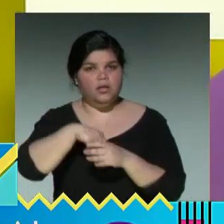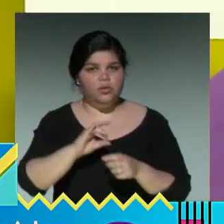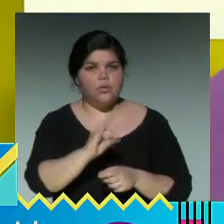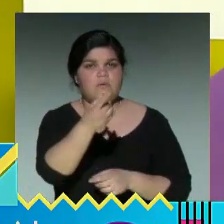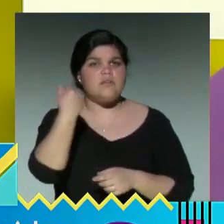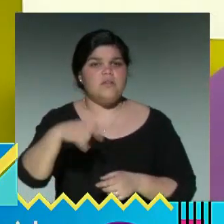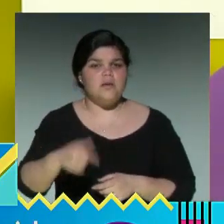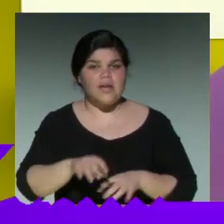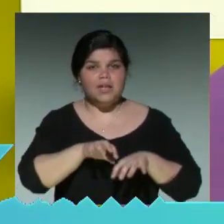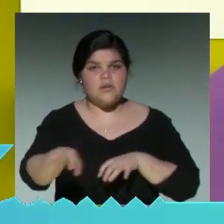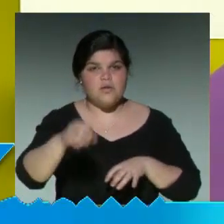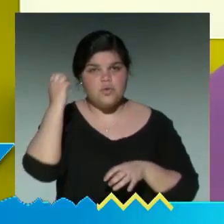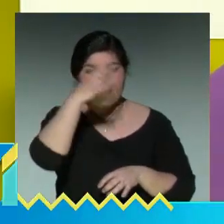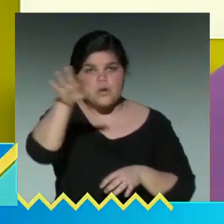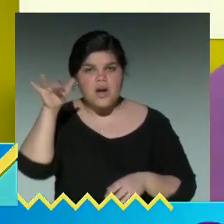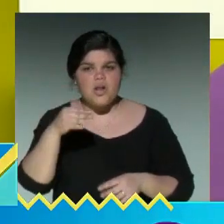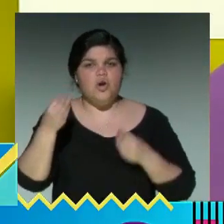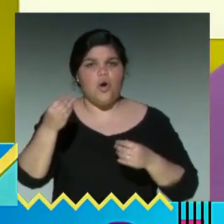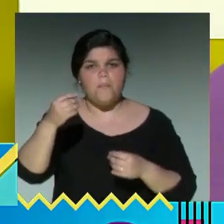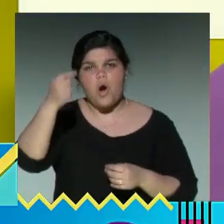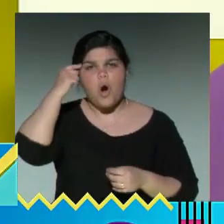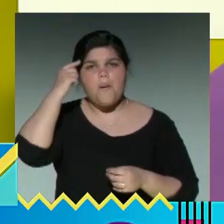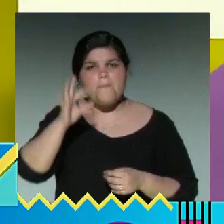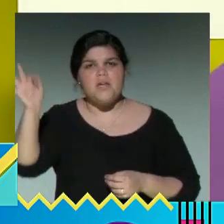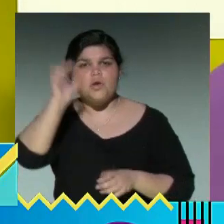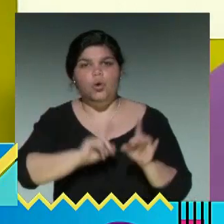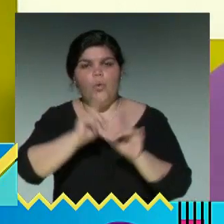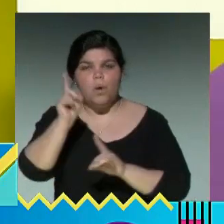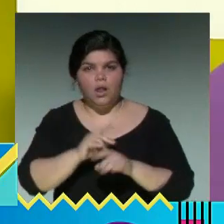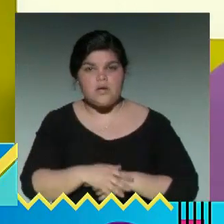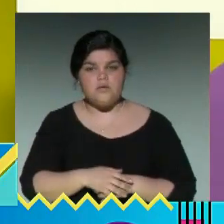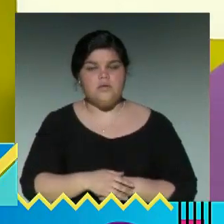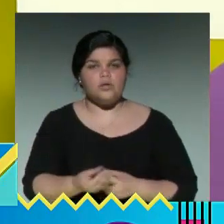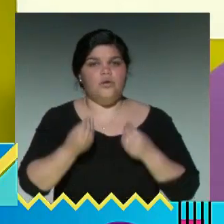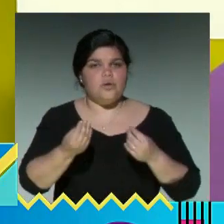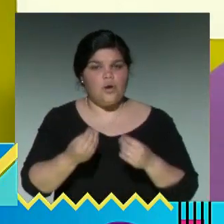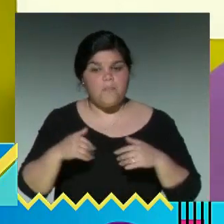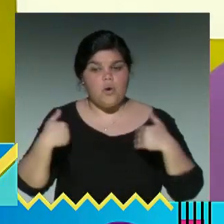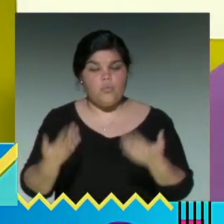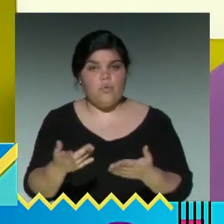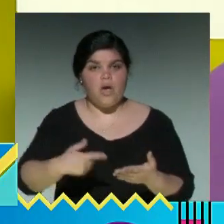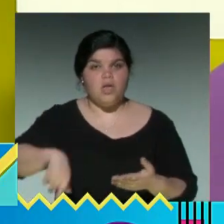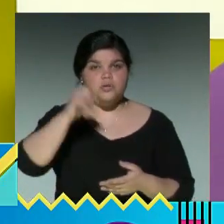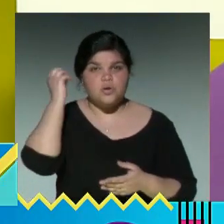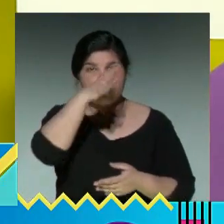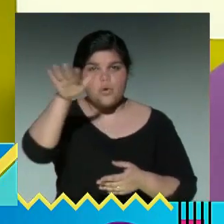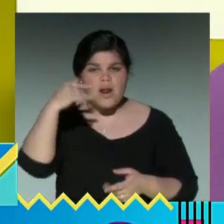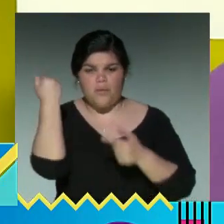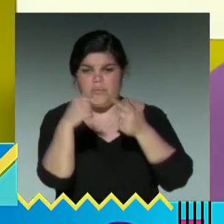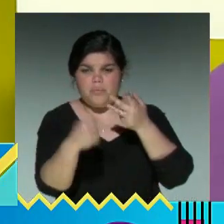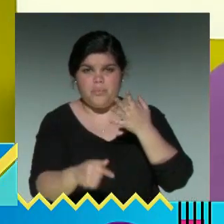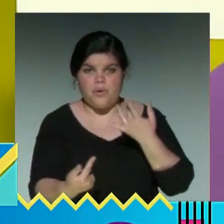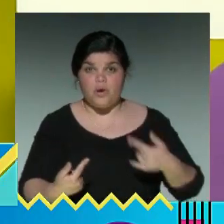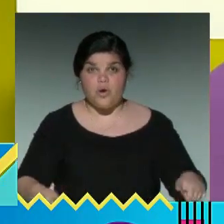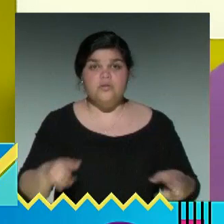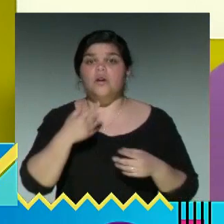cuanto a la extensión rural. ¿Desde qué paradigma se va a hacer? ¿Sí? ¿Cómo vamos a ir a abordar esa extensión rural con toda su complejidad? Los voy a invitar